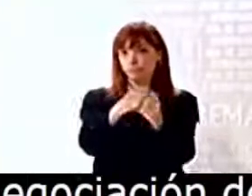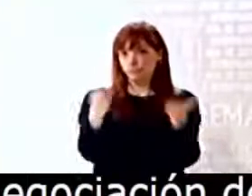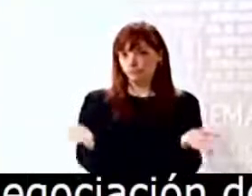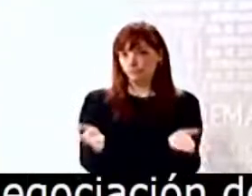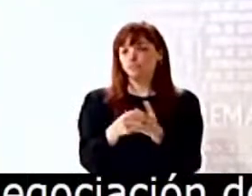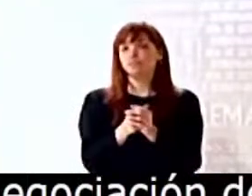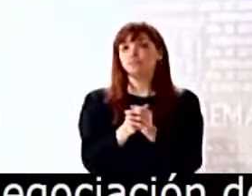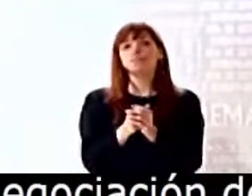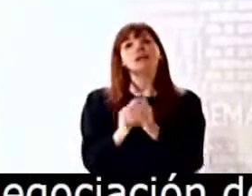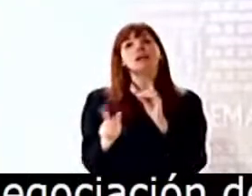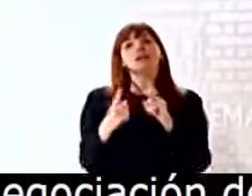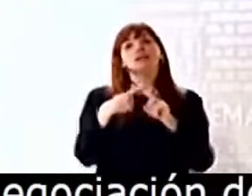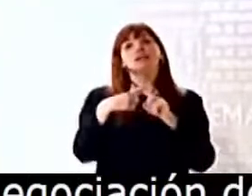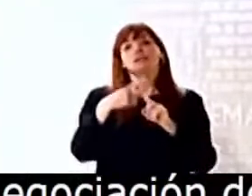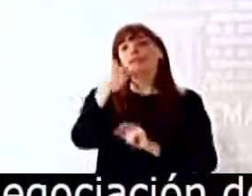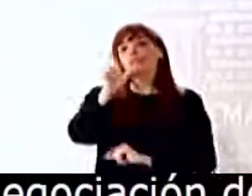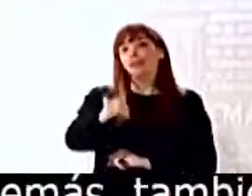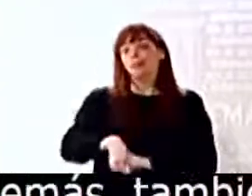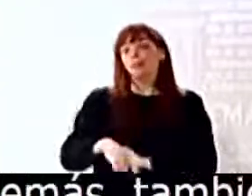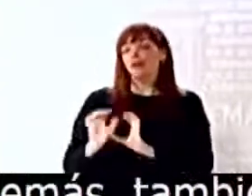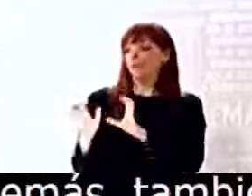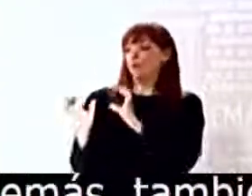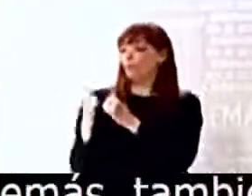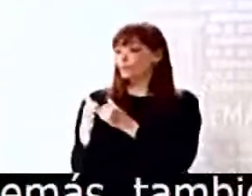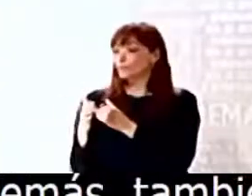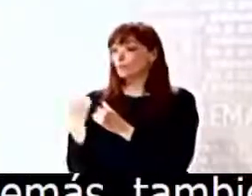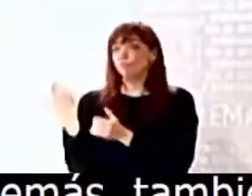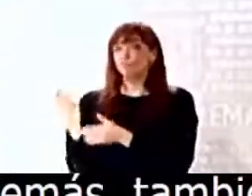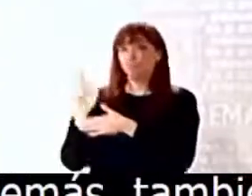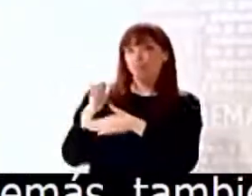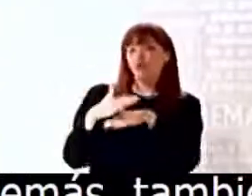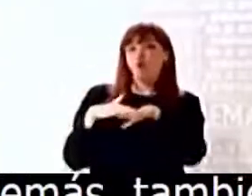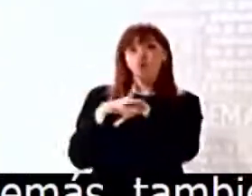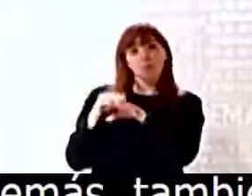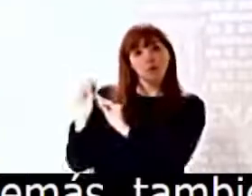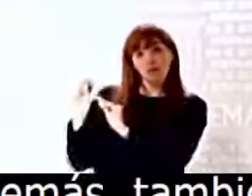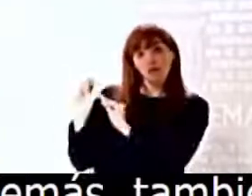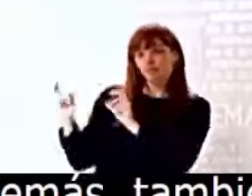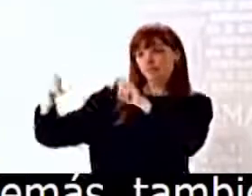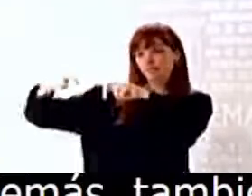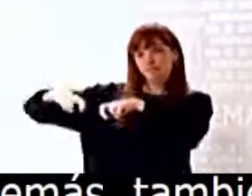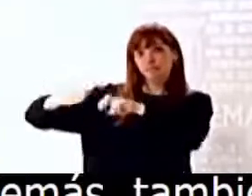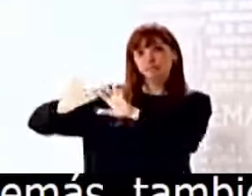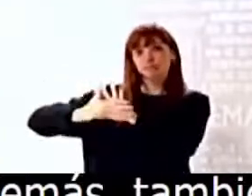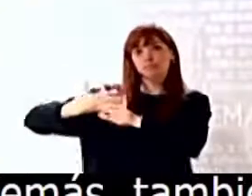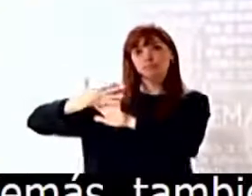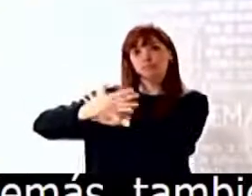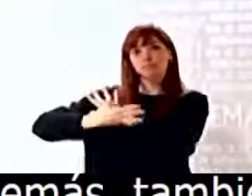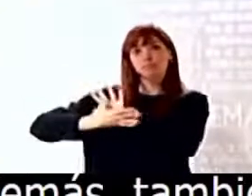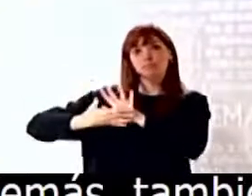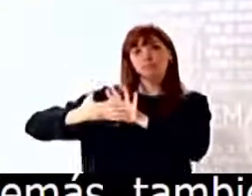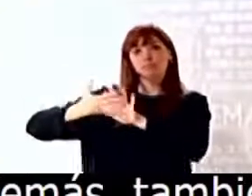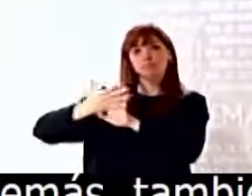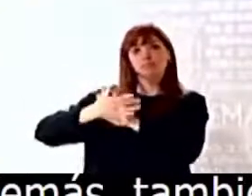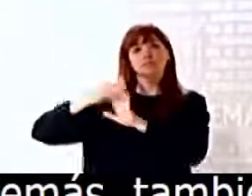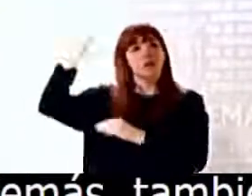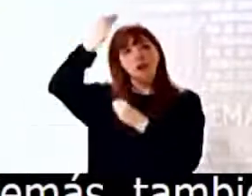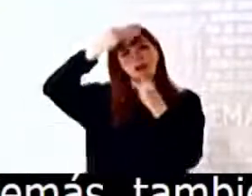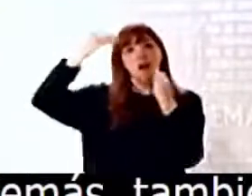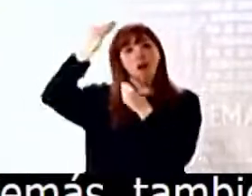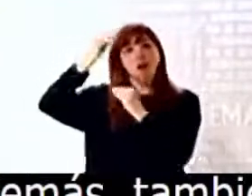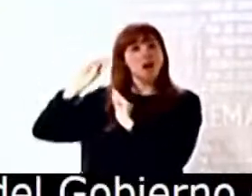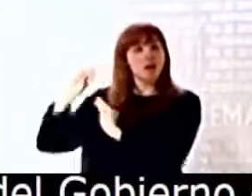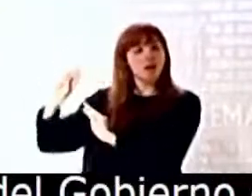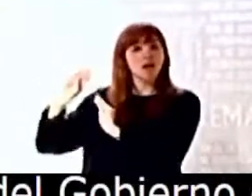además también ha habido encuentros con representantes del Gobierno de Emiratos Árabes, en este